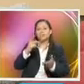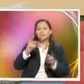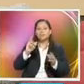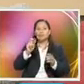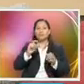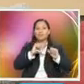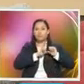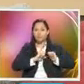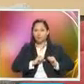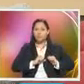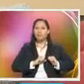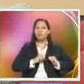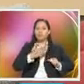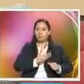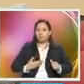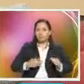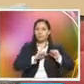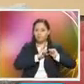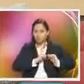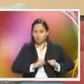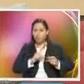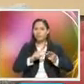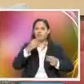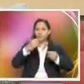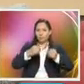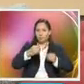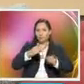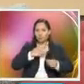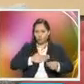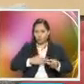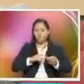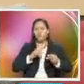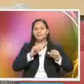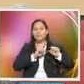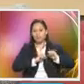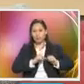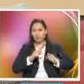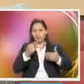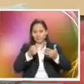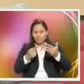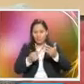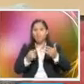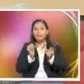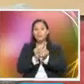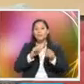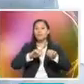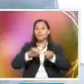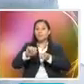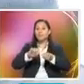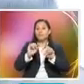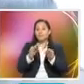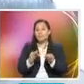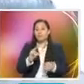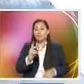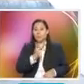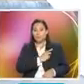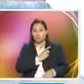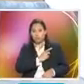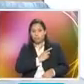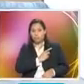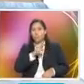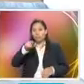Poder Ejecutivo, Legislativo, Judicial e incluso también de los órganos autónomos, y si se pueden hacer más órganos autónomos, es